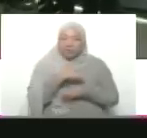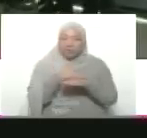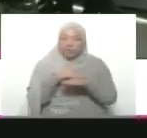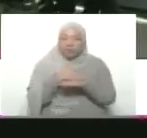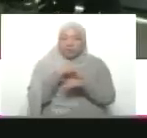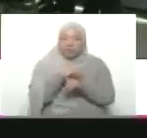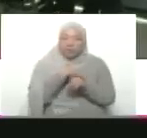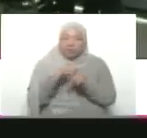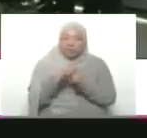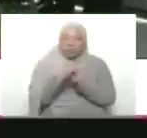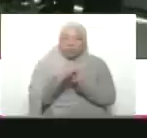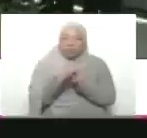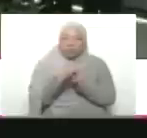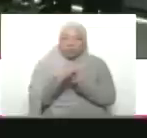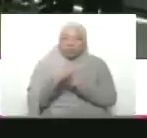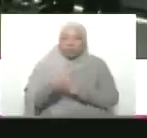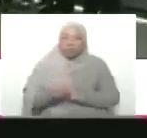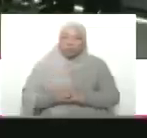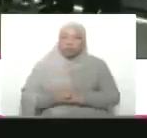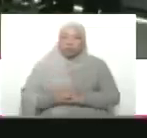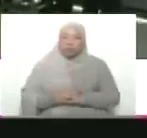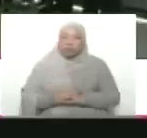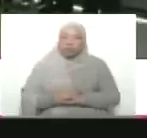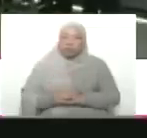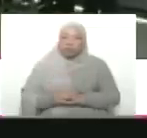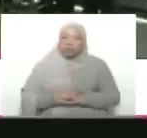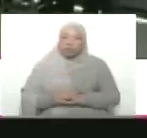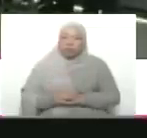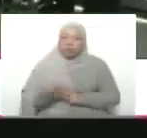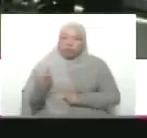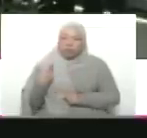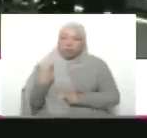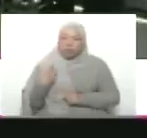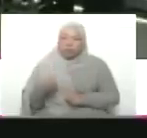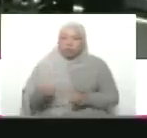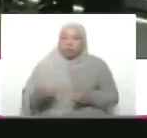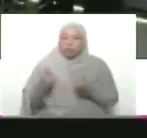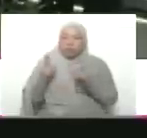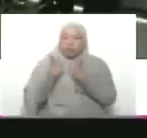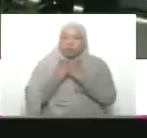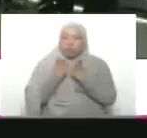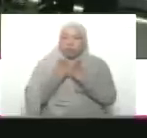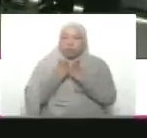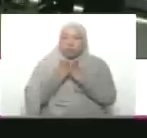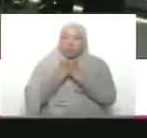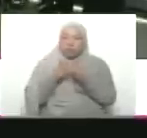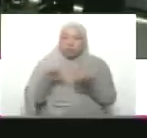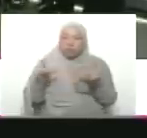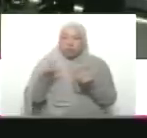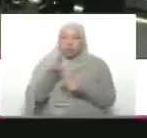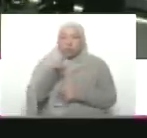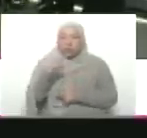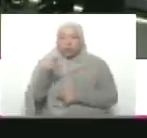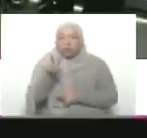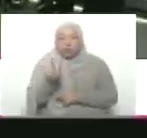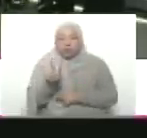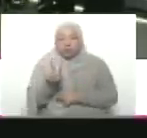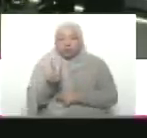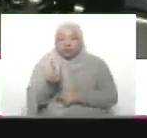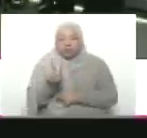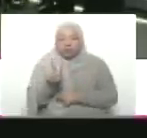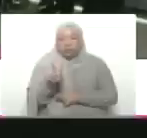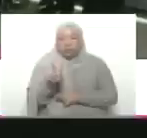Villegas Mira Ernesto Yo tuve la oportunidad porque en la escuela de letras de la ucb